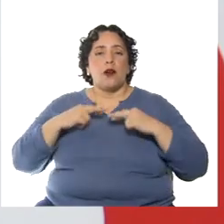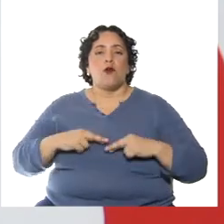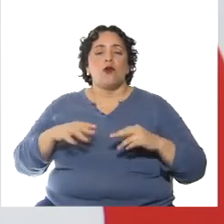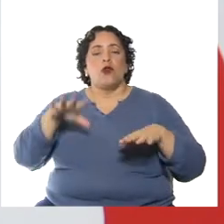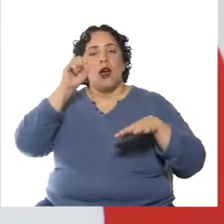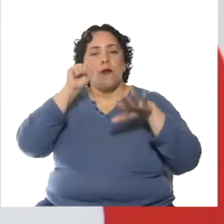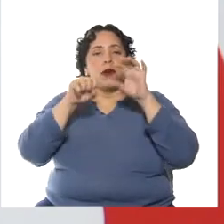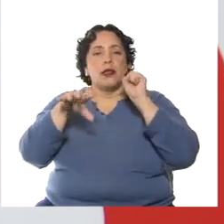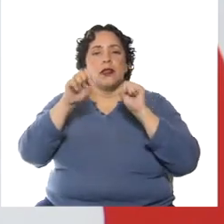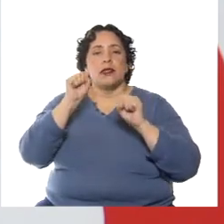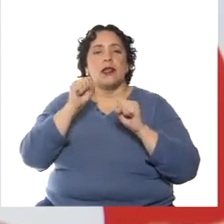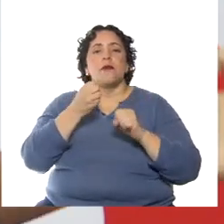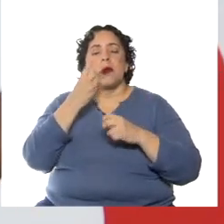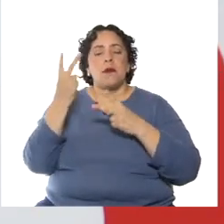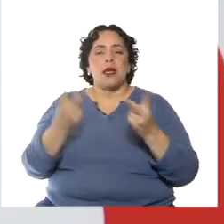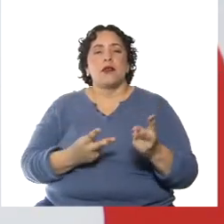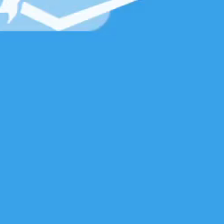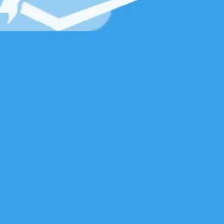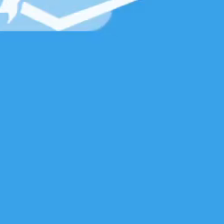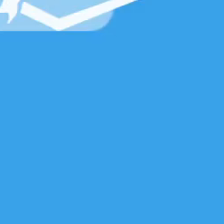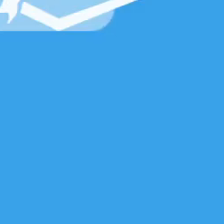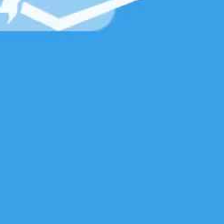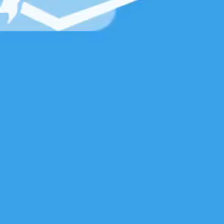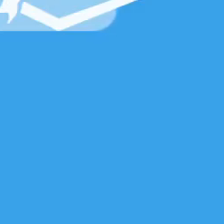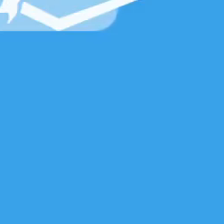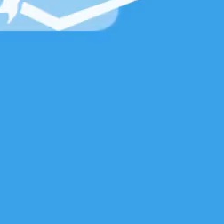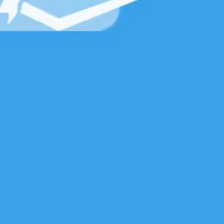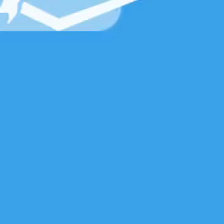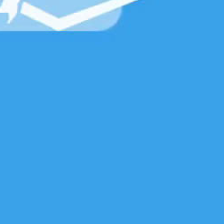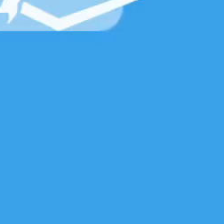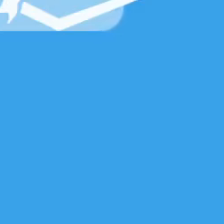recursos para el aprendizaje. ¡Bienvenidos!